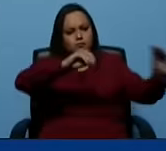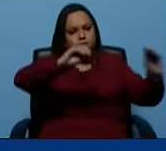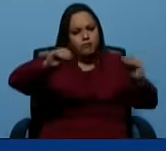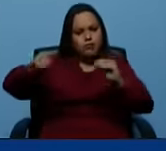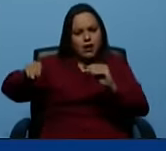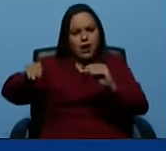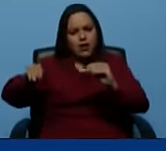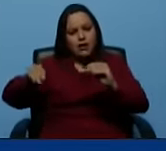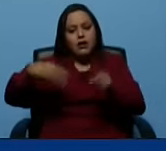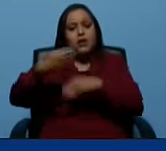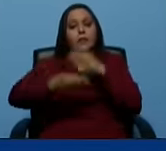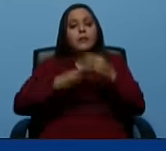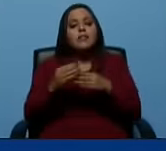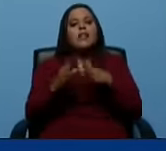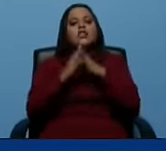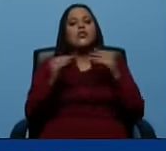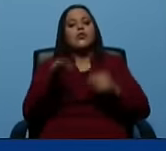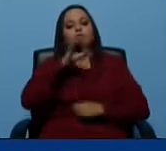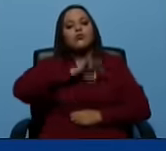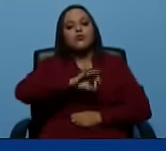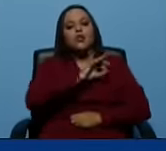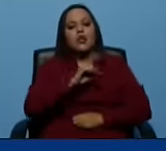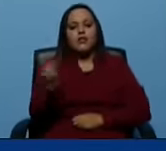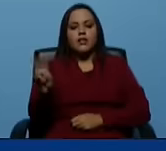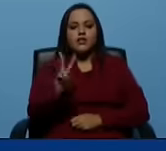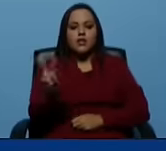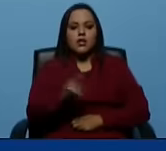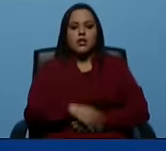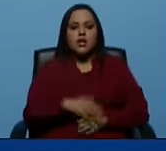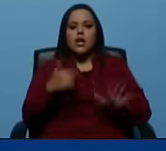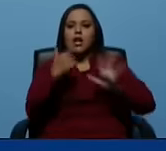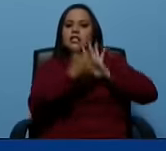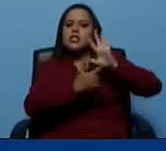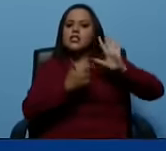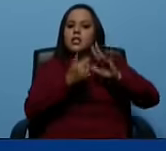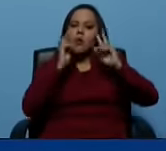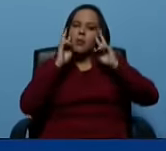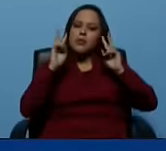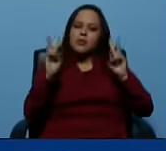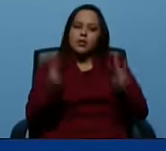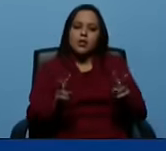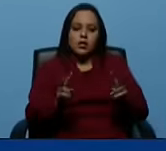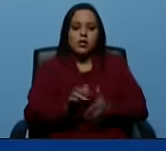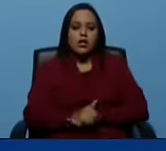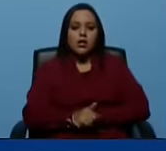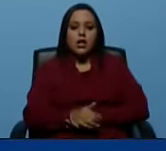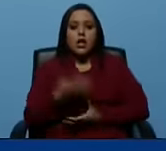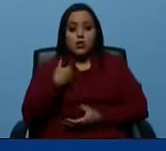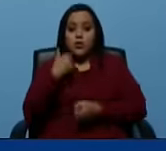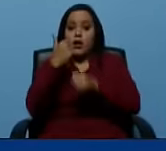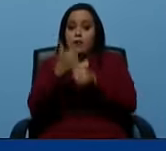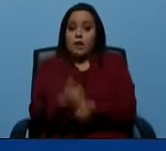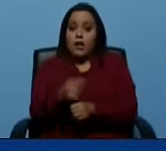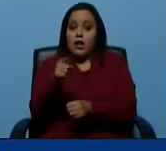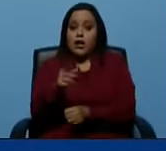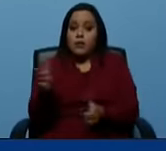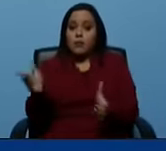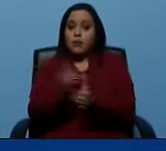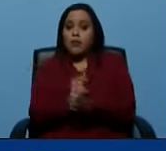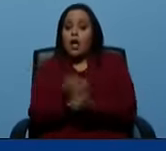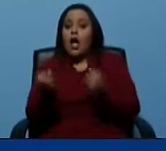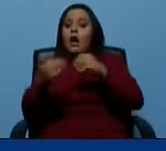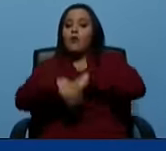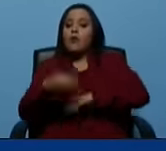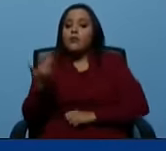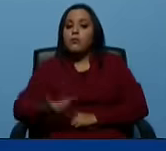lo vamos a convocar con toda la sociedad venezolana en esas cinco dimensiones. Y espero que de ahí salgan grandes conclusiones